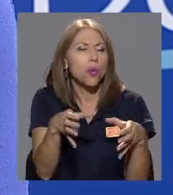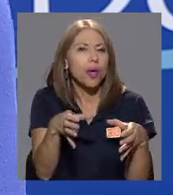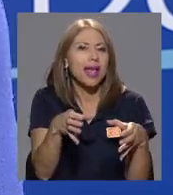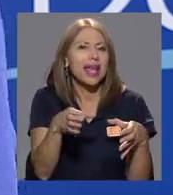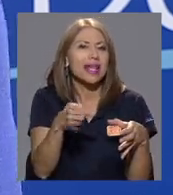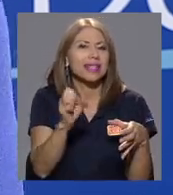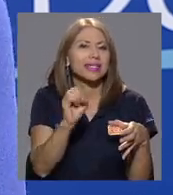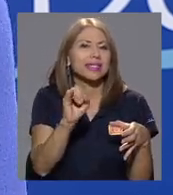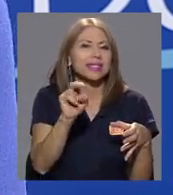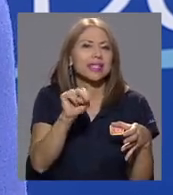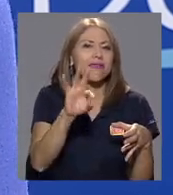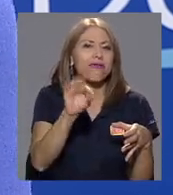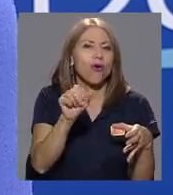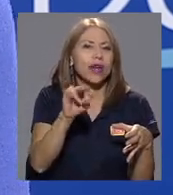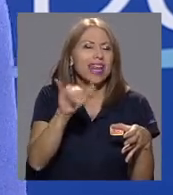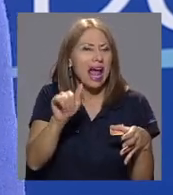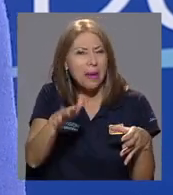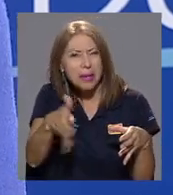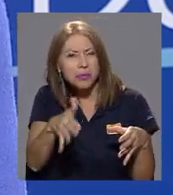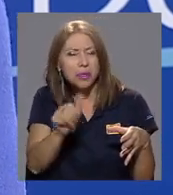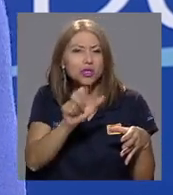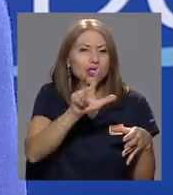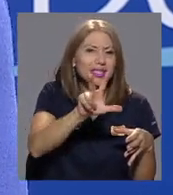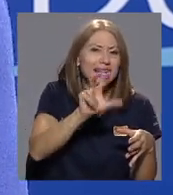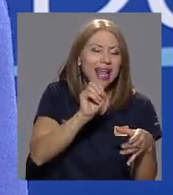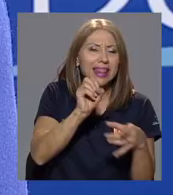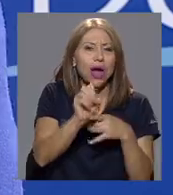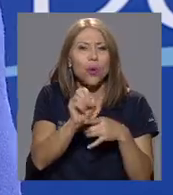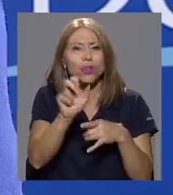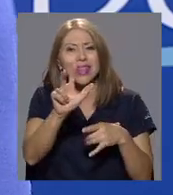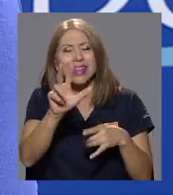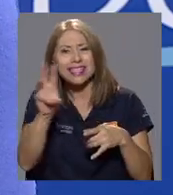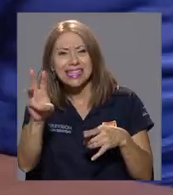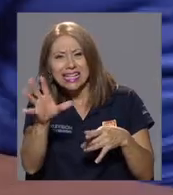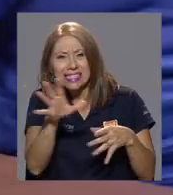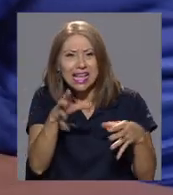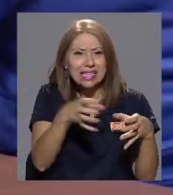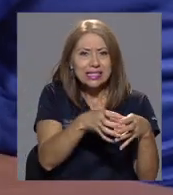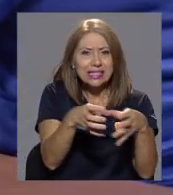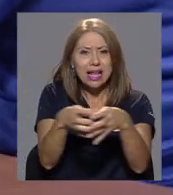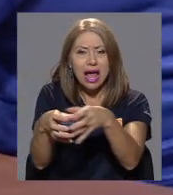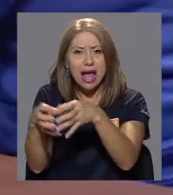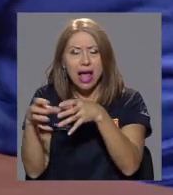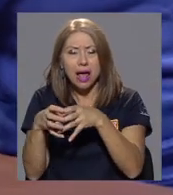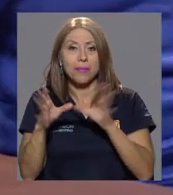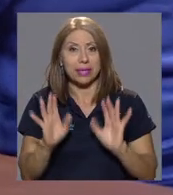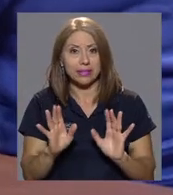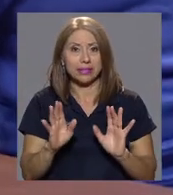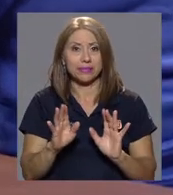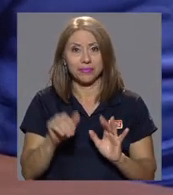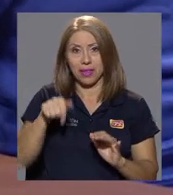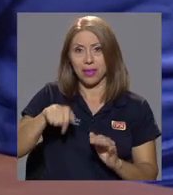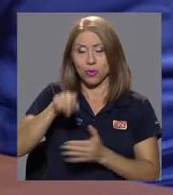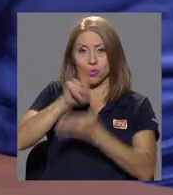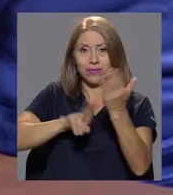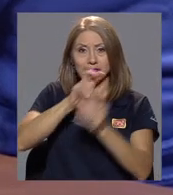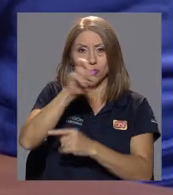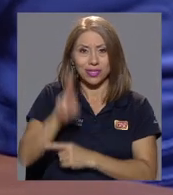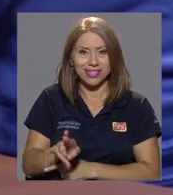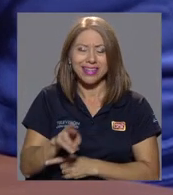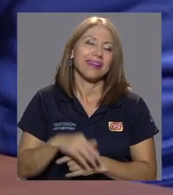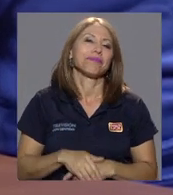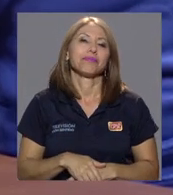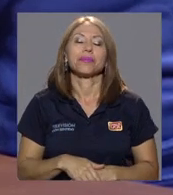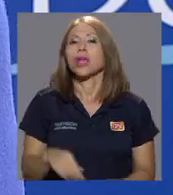ensambles la universidad de costa rica verdad y ustedes que es la otra cosa que quiero que el público